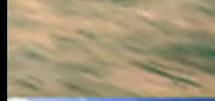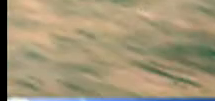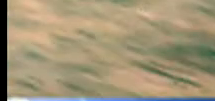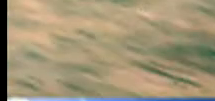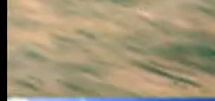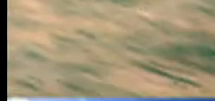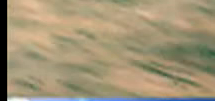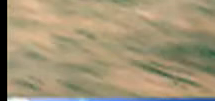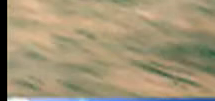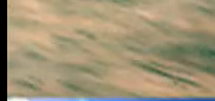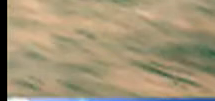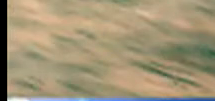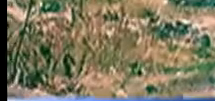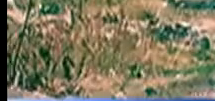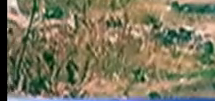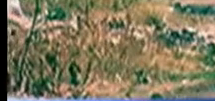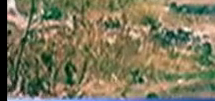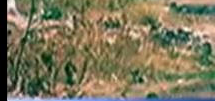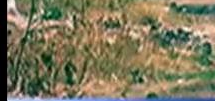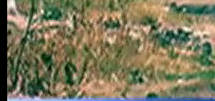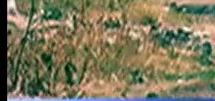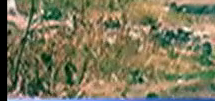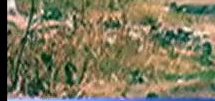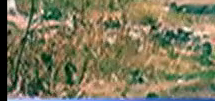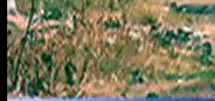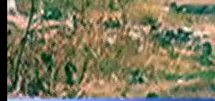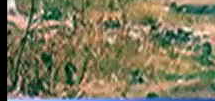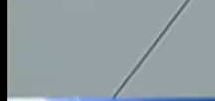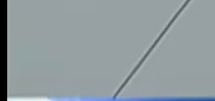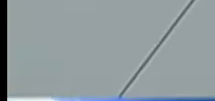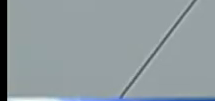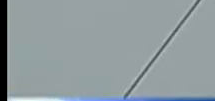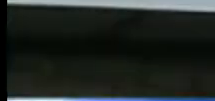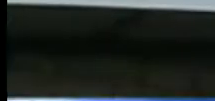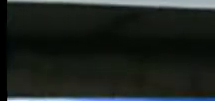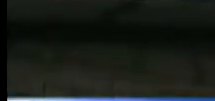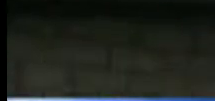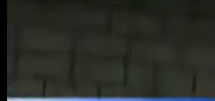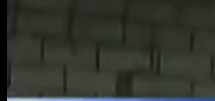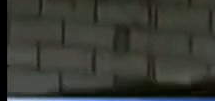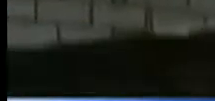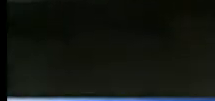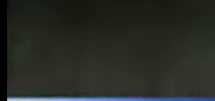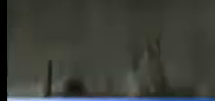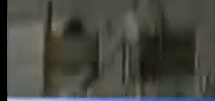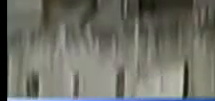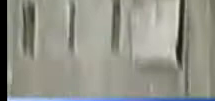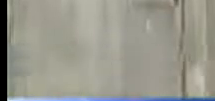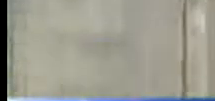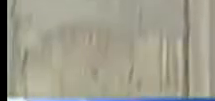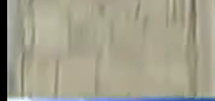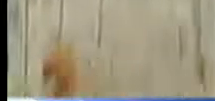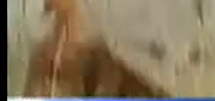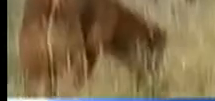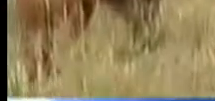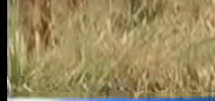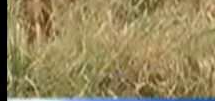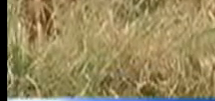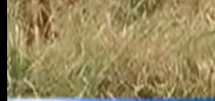alcantarillado y pavimentación, además mayor patrullaje policial, pues aseguran que en horas de la noche no se puede caminar en